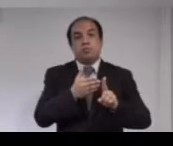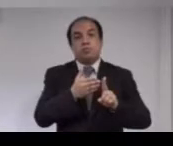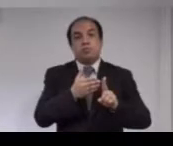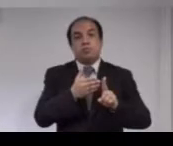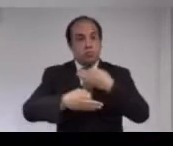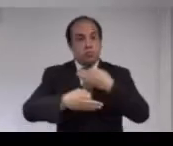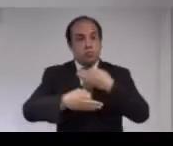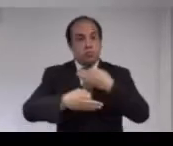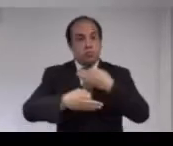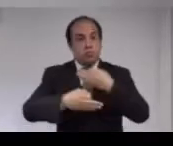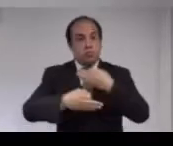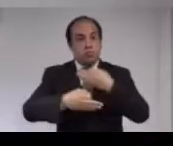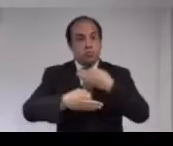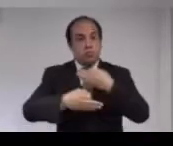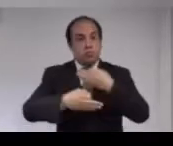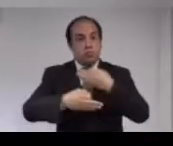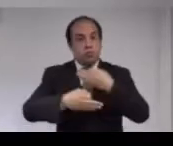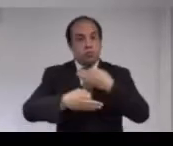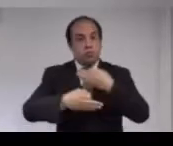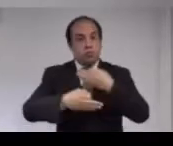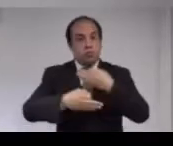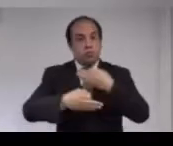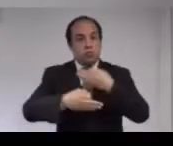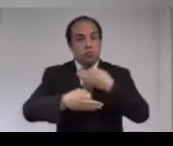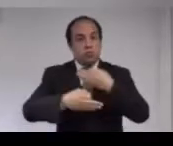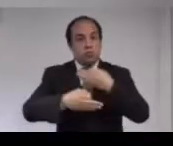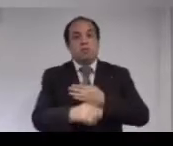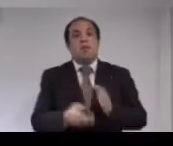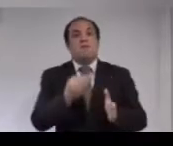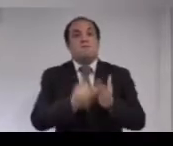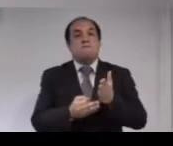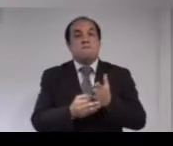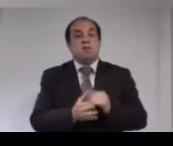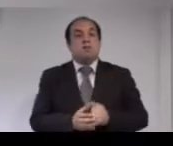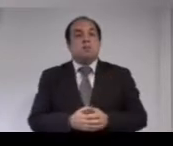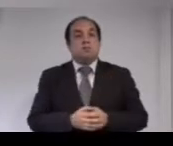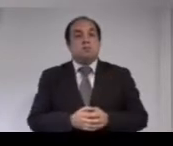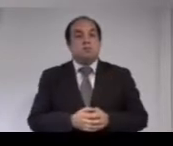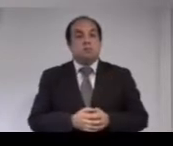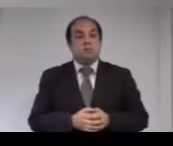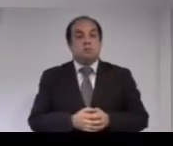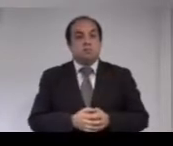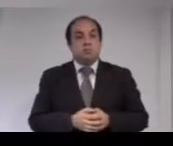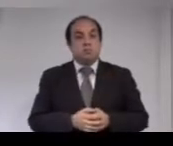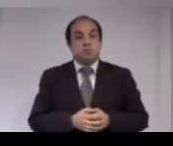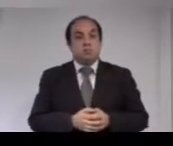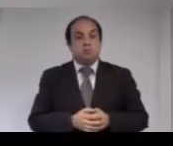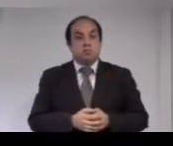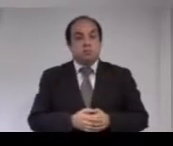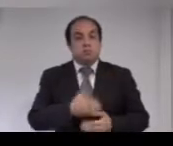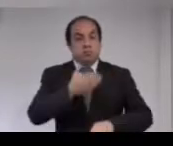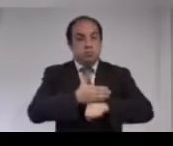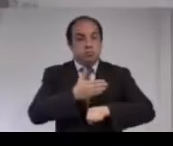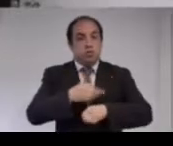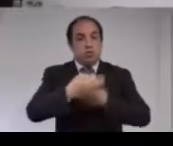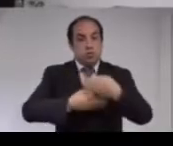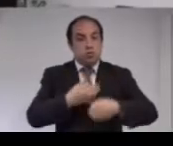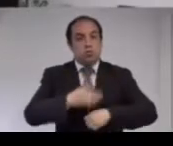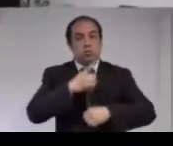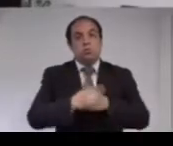ello evitar la impunidad tras los hechos violentos registrados esta tarde. Muchas